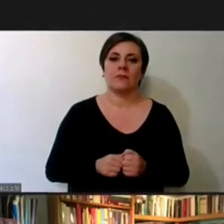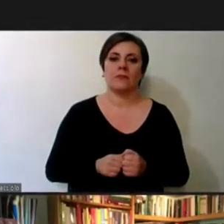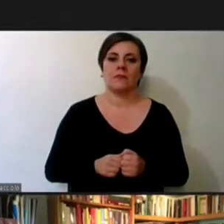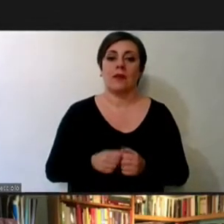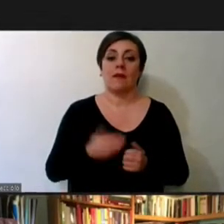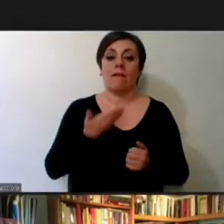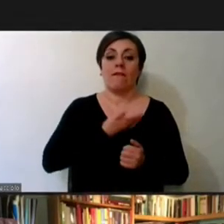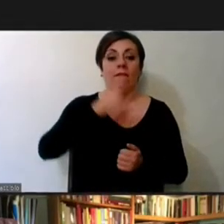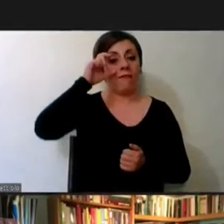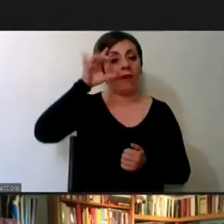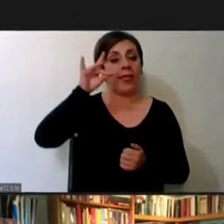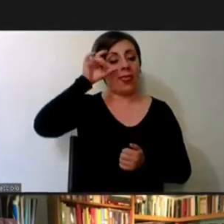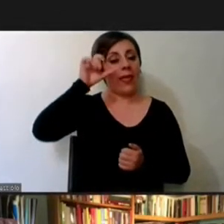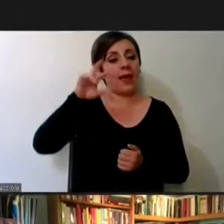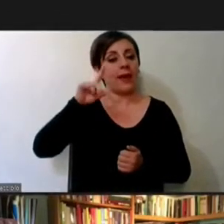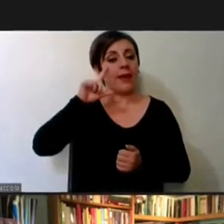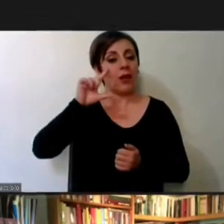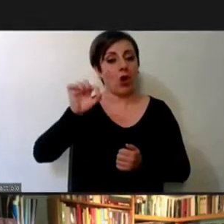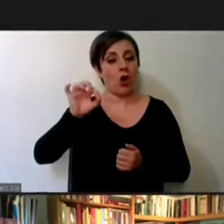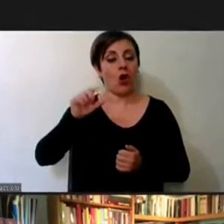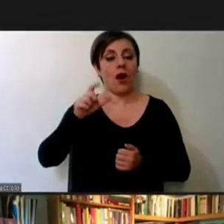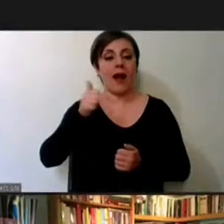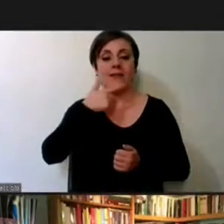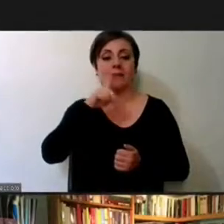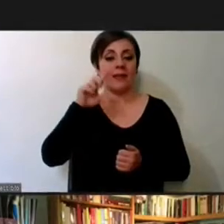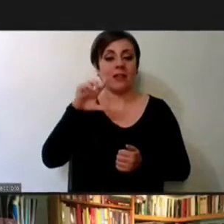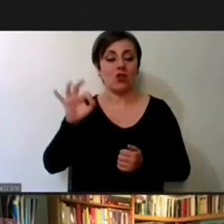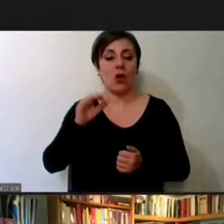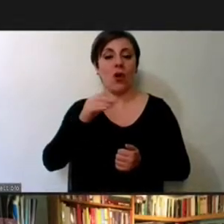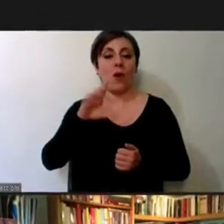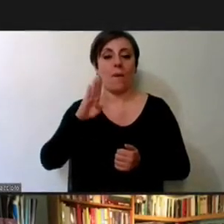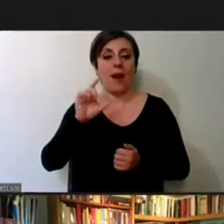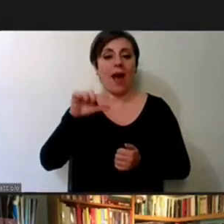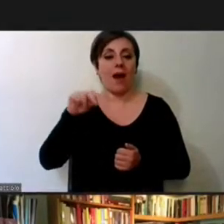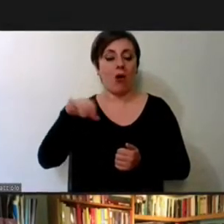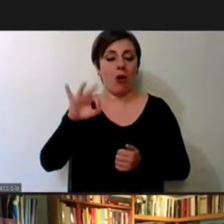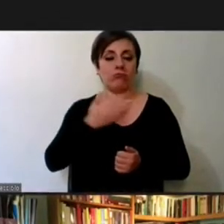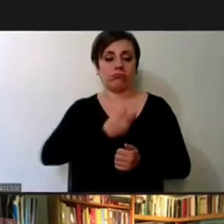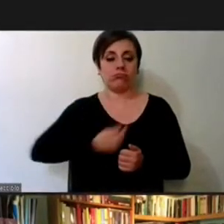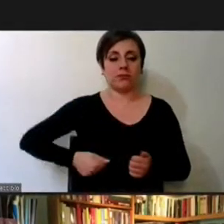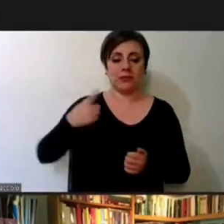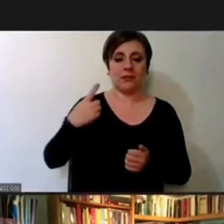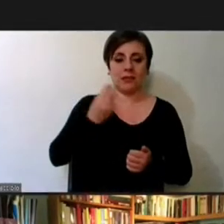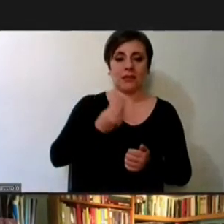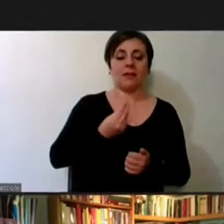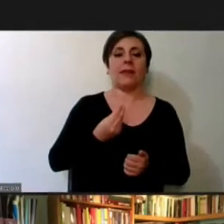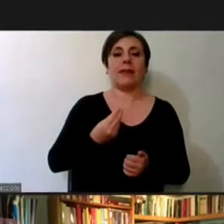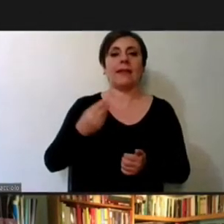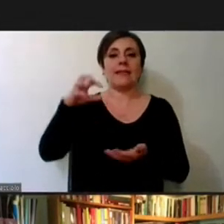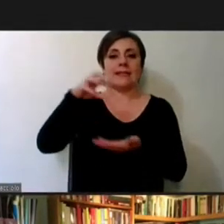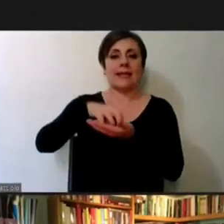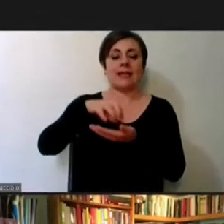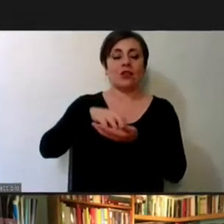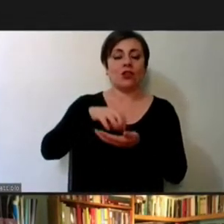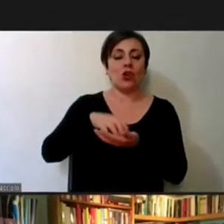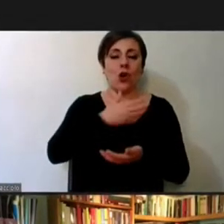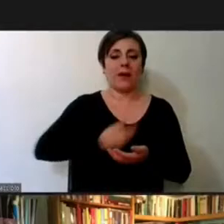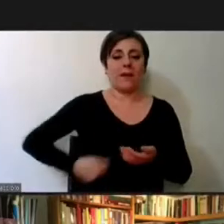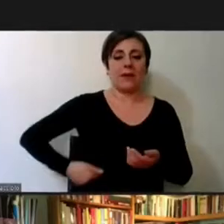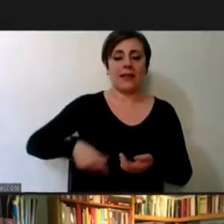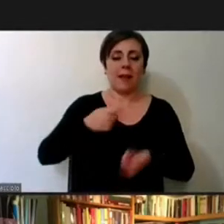Federico Castillo Blanco es secretario general de la Unión Iberoamericana de Municipalistas, director del Centro Iberoamericano de Gobernabilidad, Política